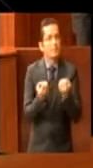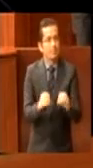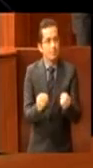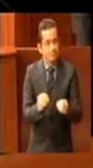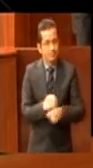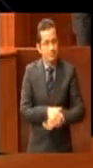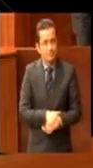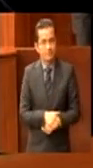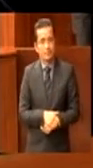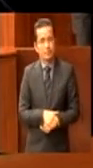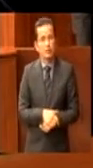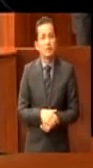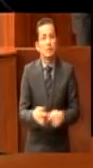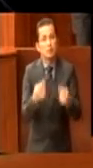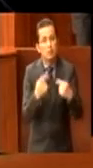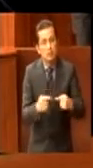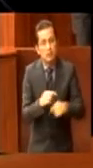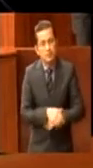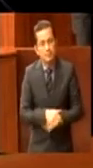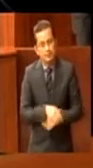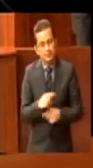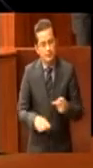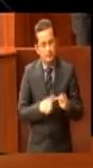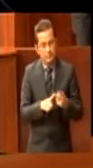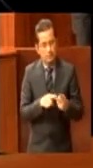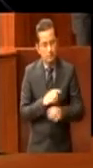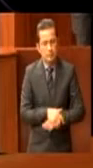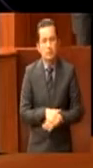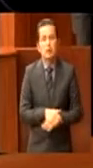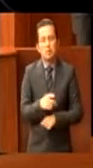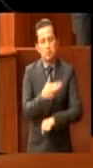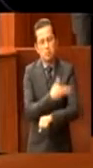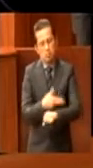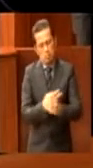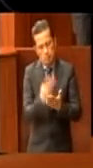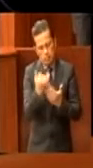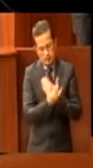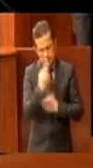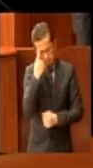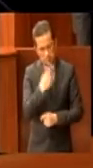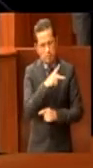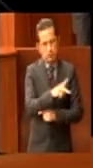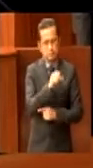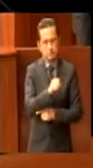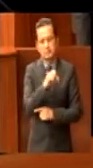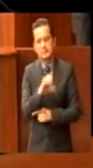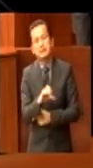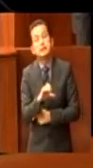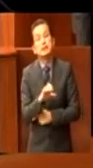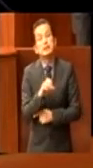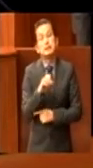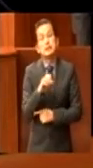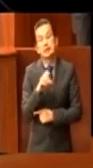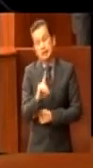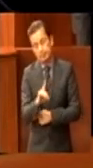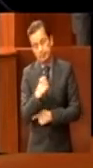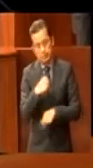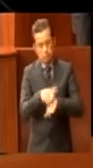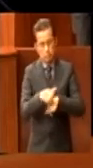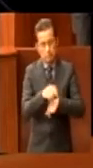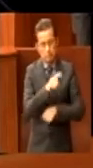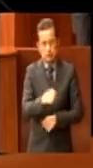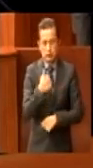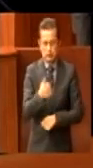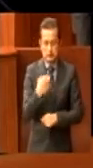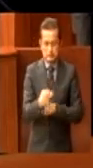a continuación doy cuenta con el proyecto de sentencia relativo al procedimiento especial sancionador de órgano distrital número 106 de